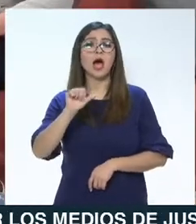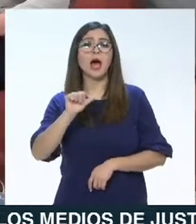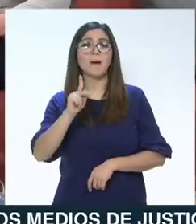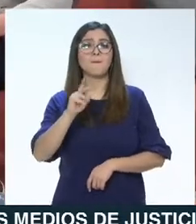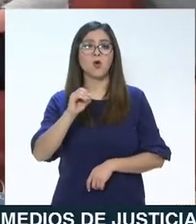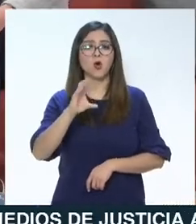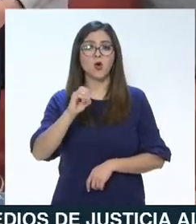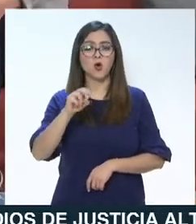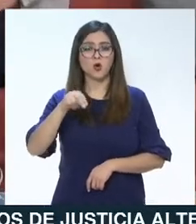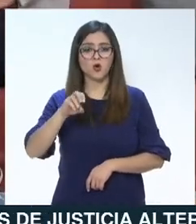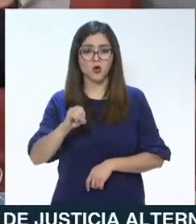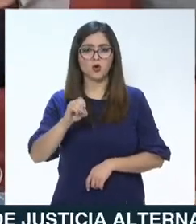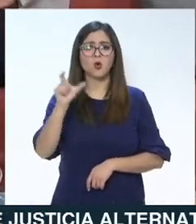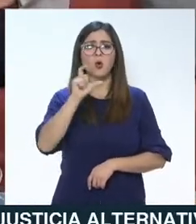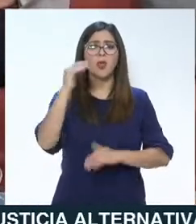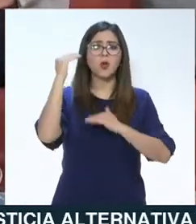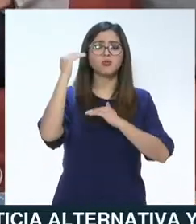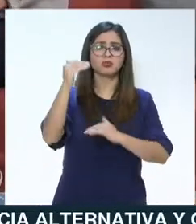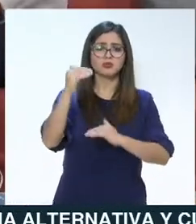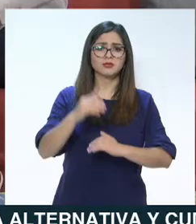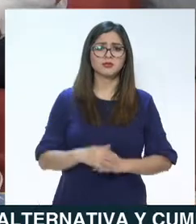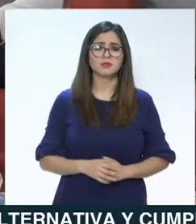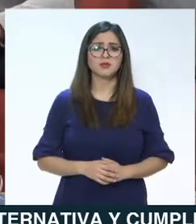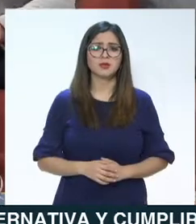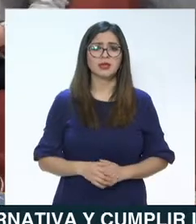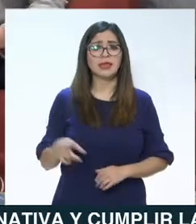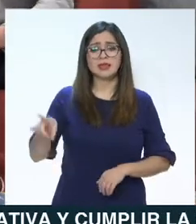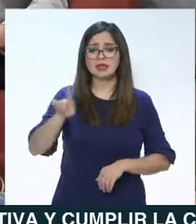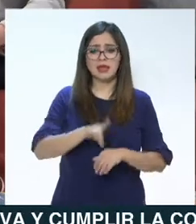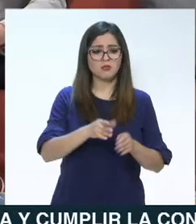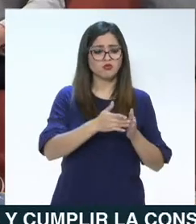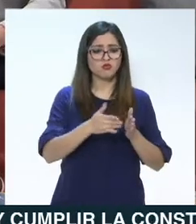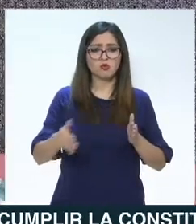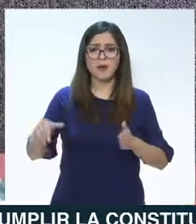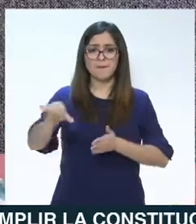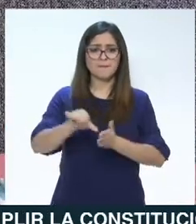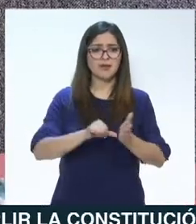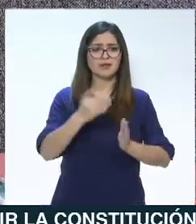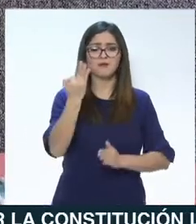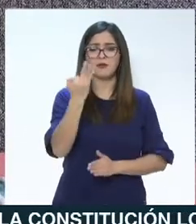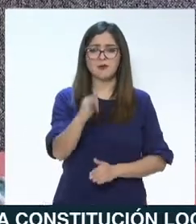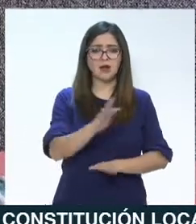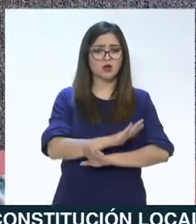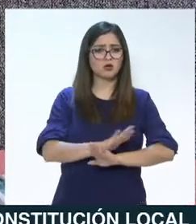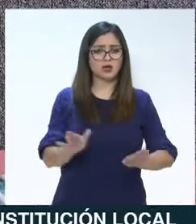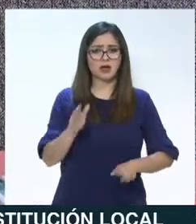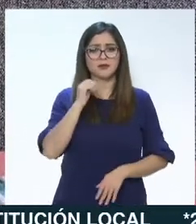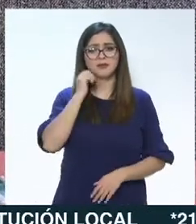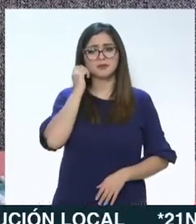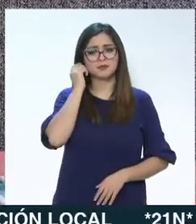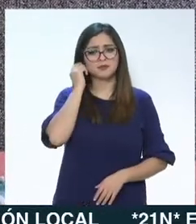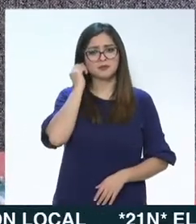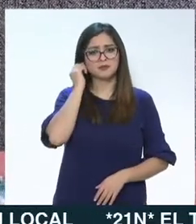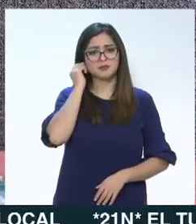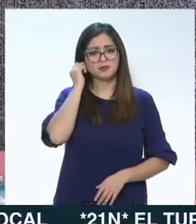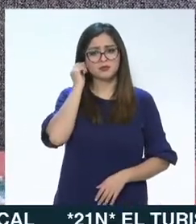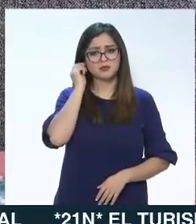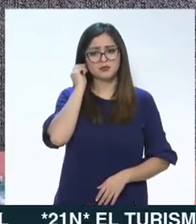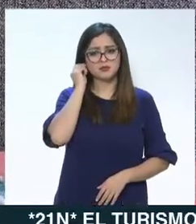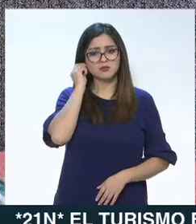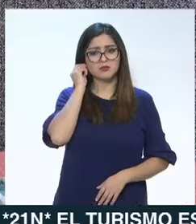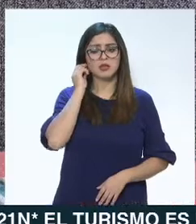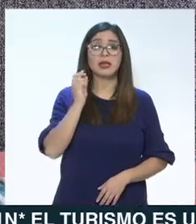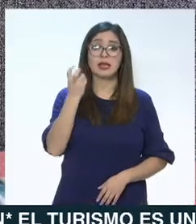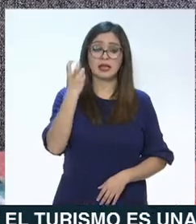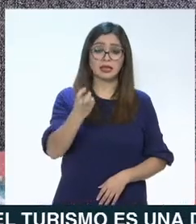fecha? Estamos todo febrero, ¿no? Hasta febrero. Ajá, estamos ya lo que resta de febrero. Sí. Y ya, pues hasta ahorita es la